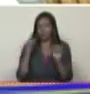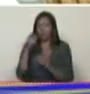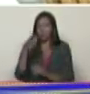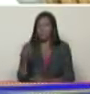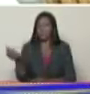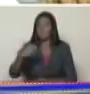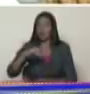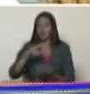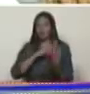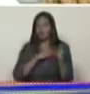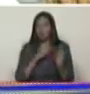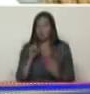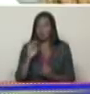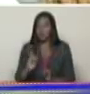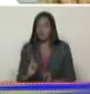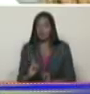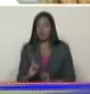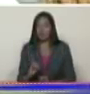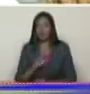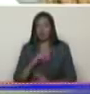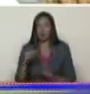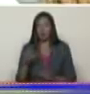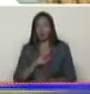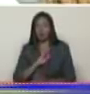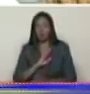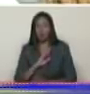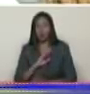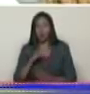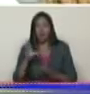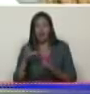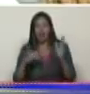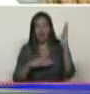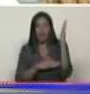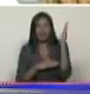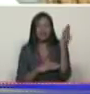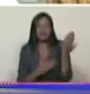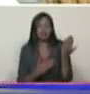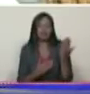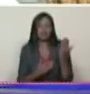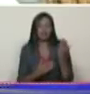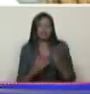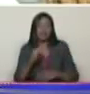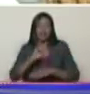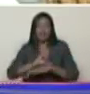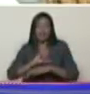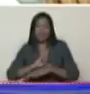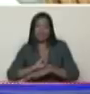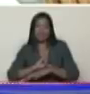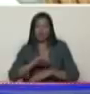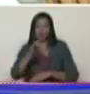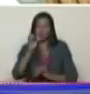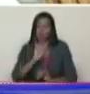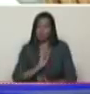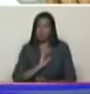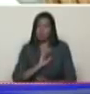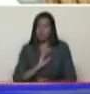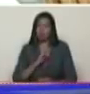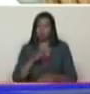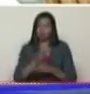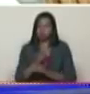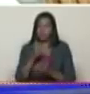responsable por su edad, por su rango de cardenal. Sea un poco más responsable. No se vaya de bruce.